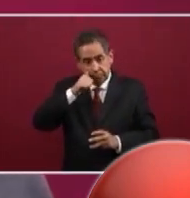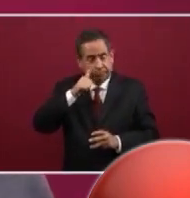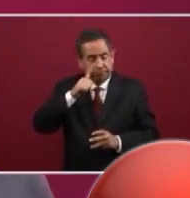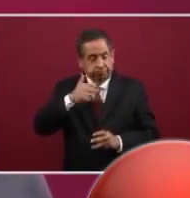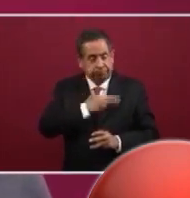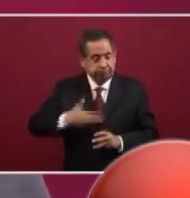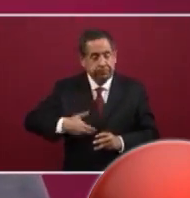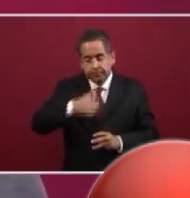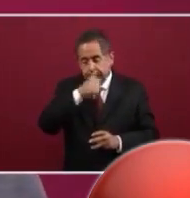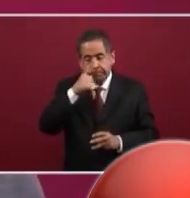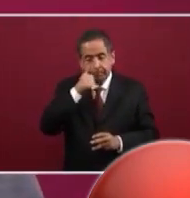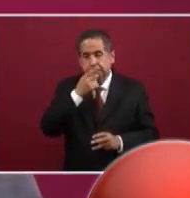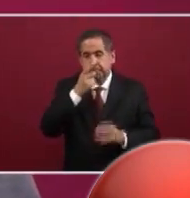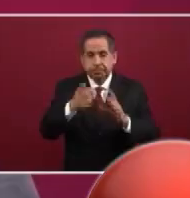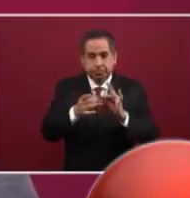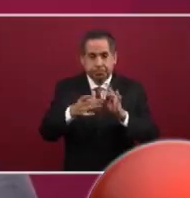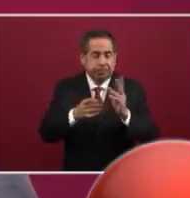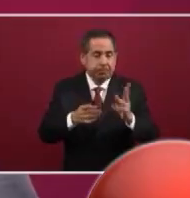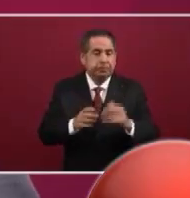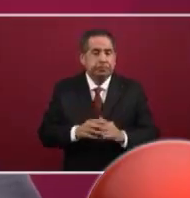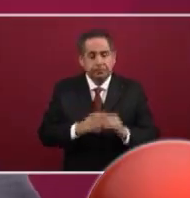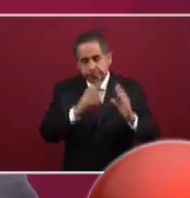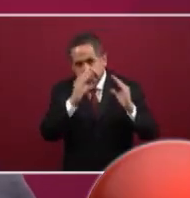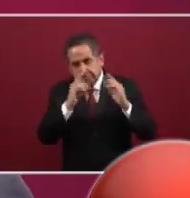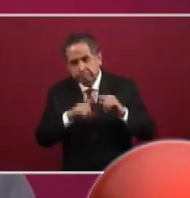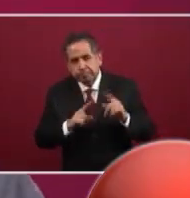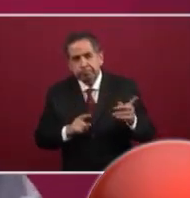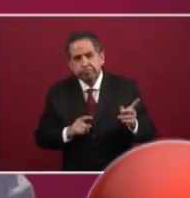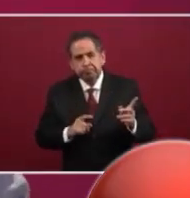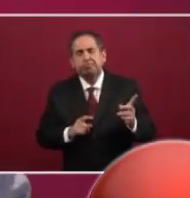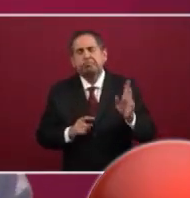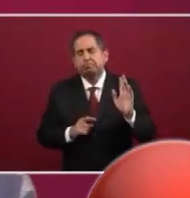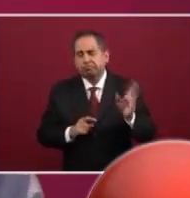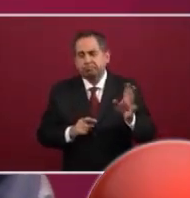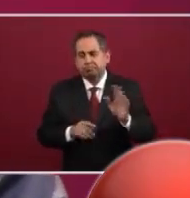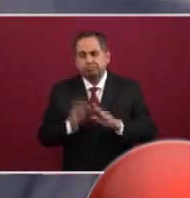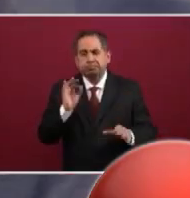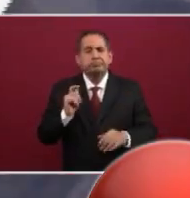de que no se puede